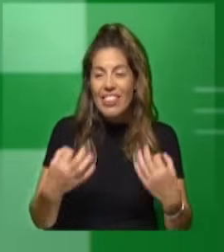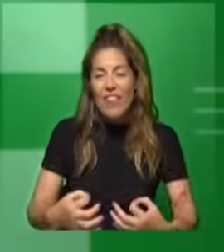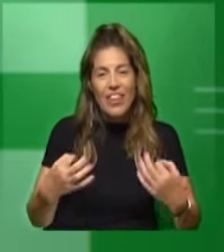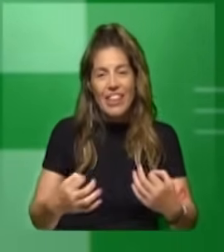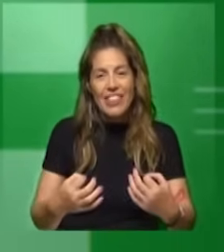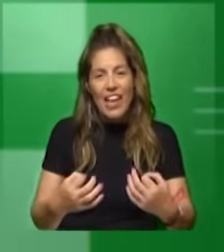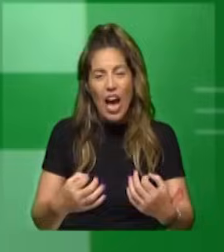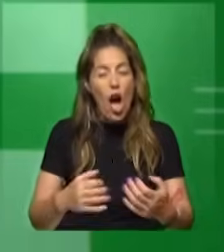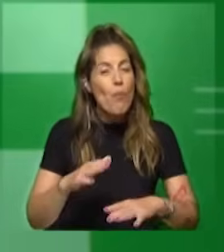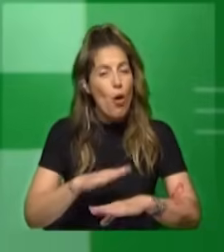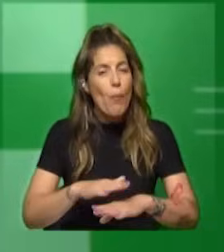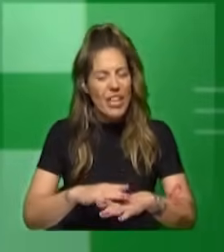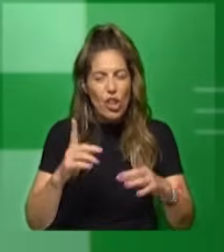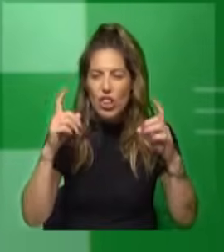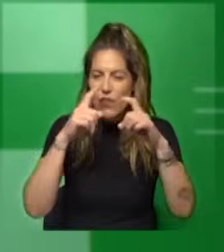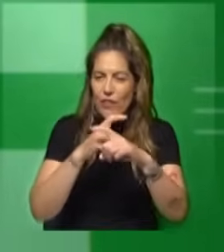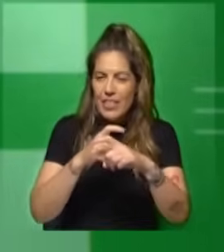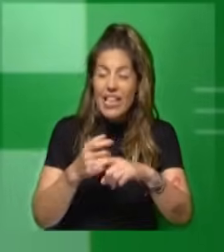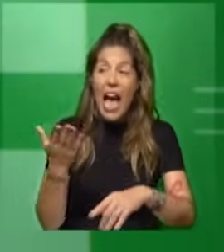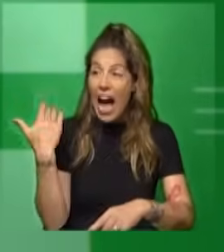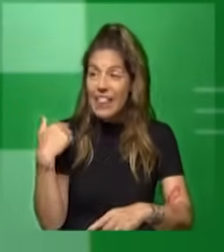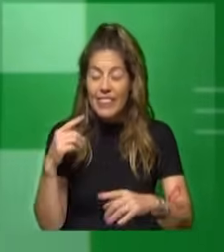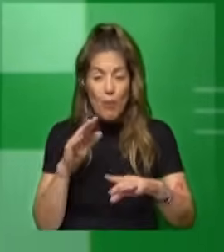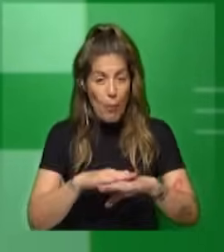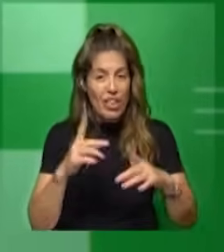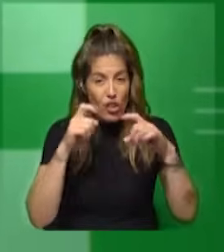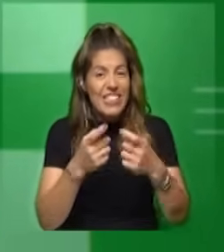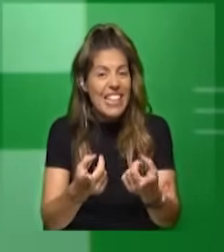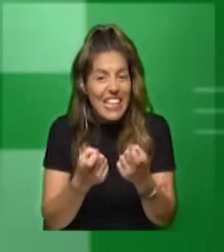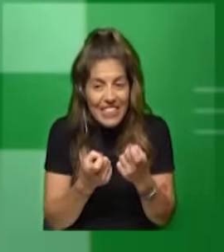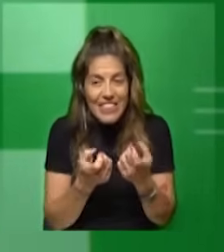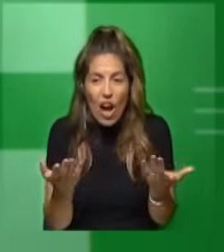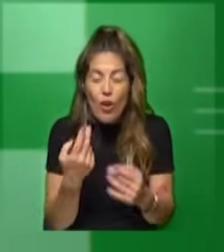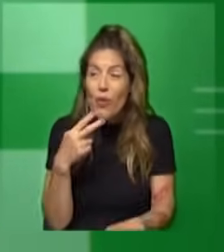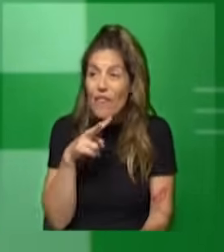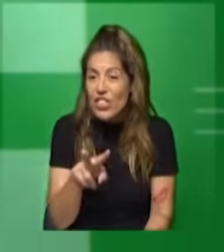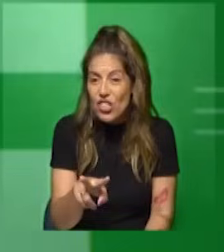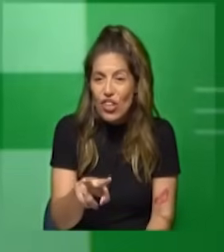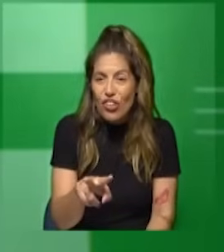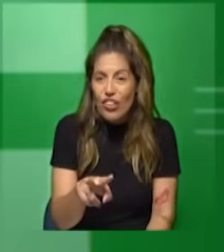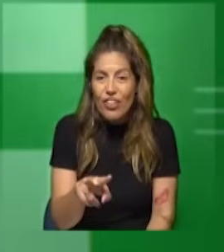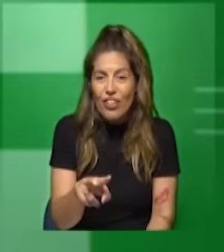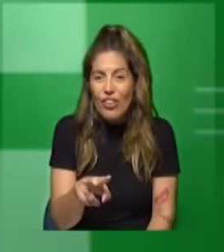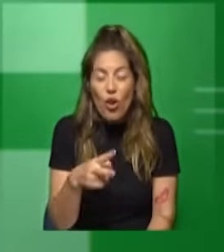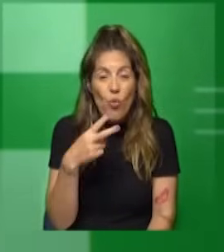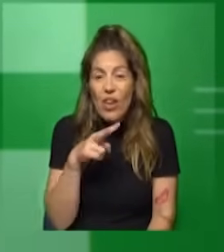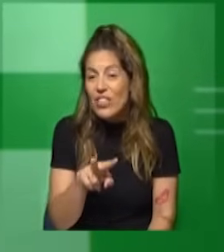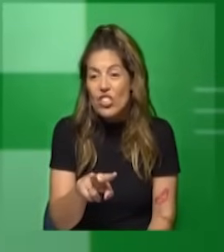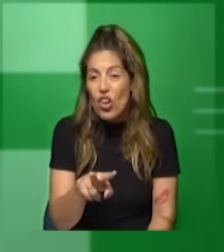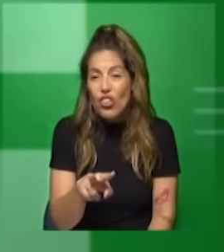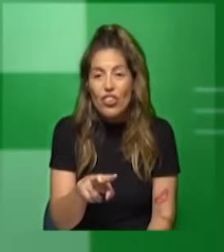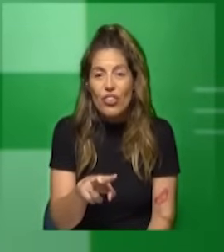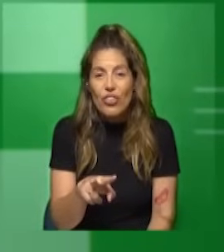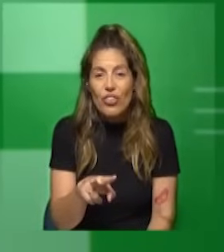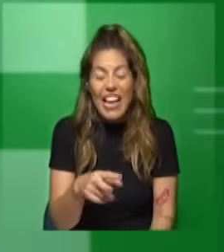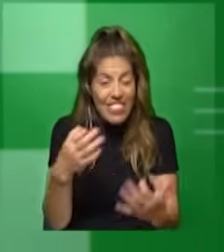está pasando por un momento duro, pasaron por un momento duro, y se necesita tener una visión, una visión